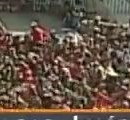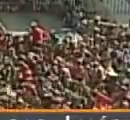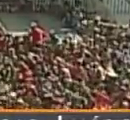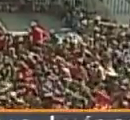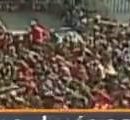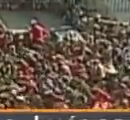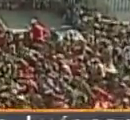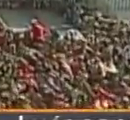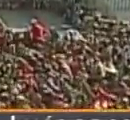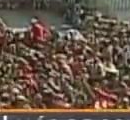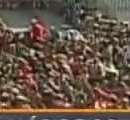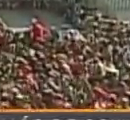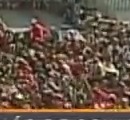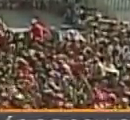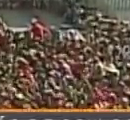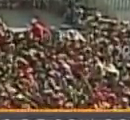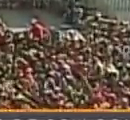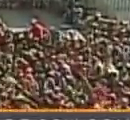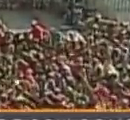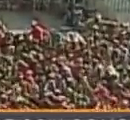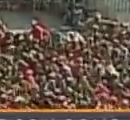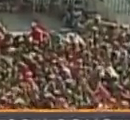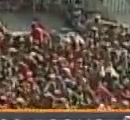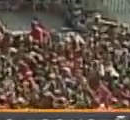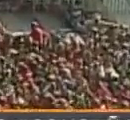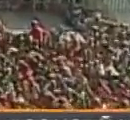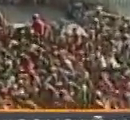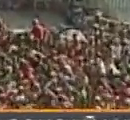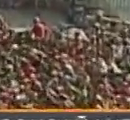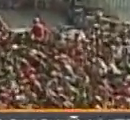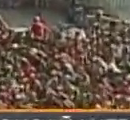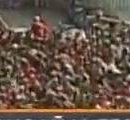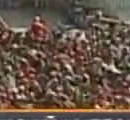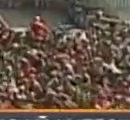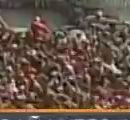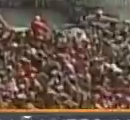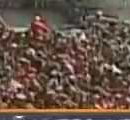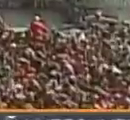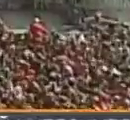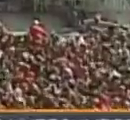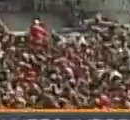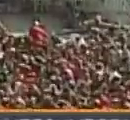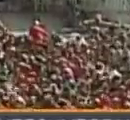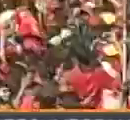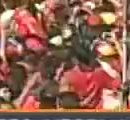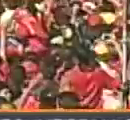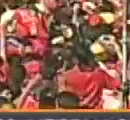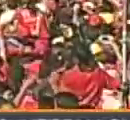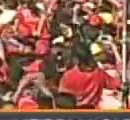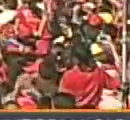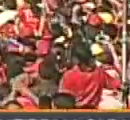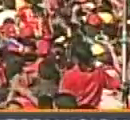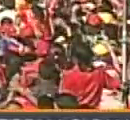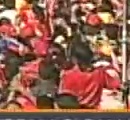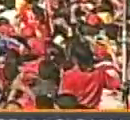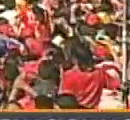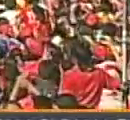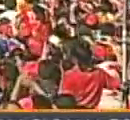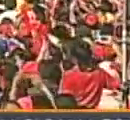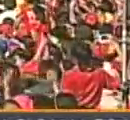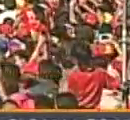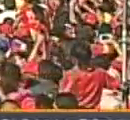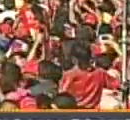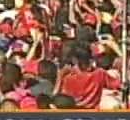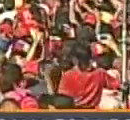el pueblo venezolano, el pueblo revolucionario que lo ha acompañado durante esta campaña electoral, Simón Bolívar, acá en